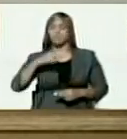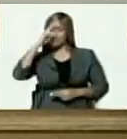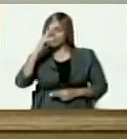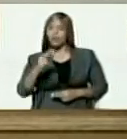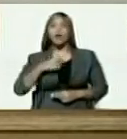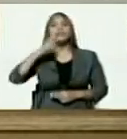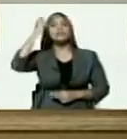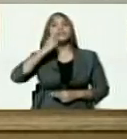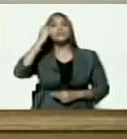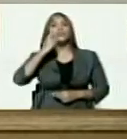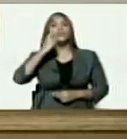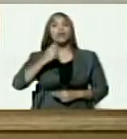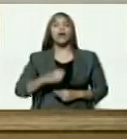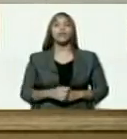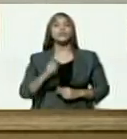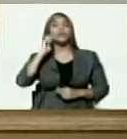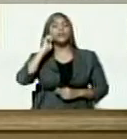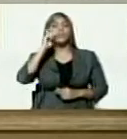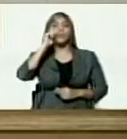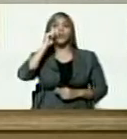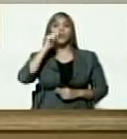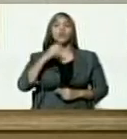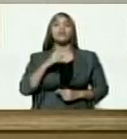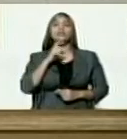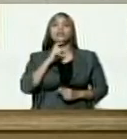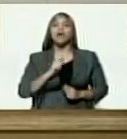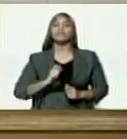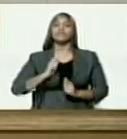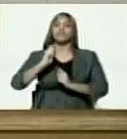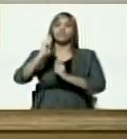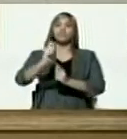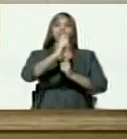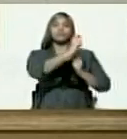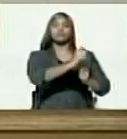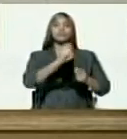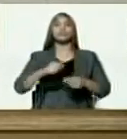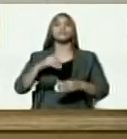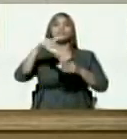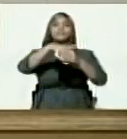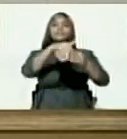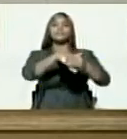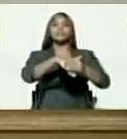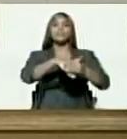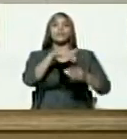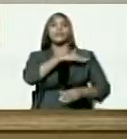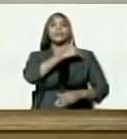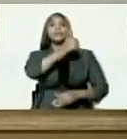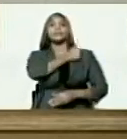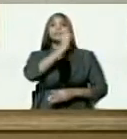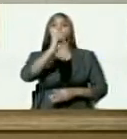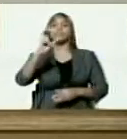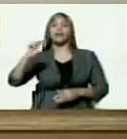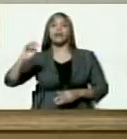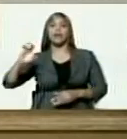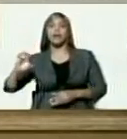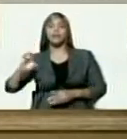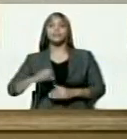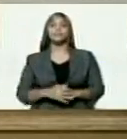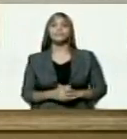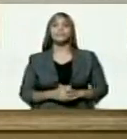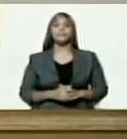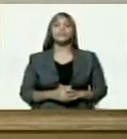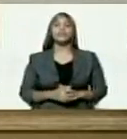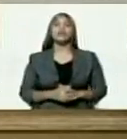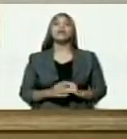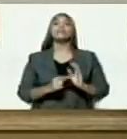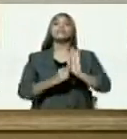y los honorables diputados, para designar a los rectores y rectores del Consejo Nacional Electoral, manifestarlo